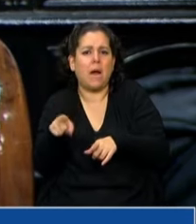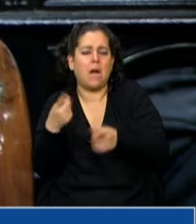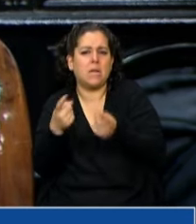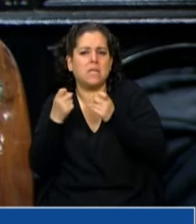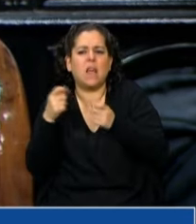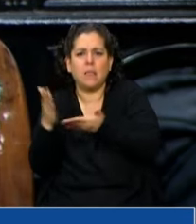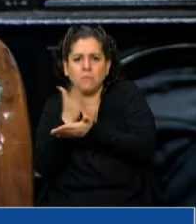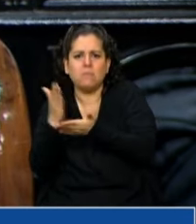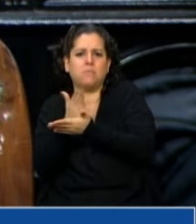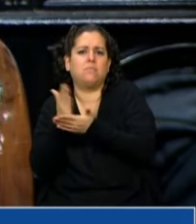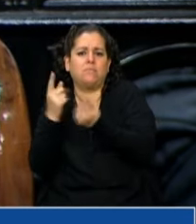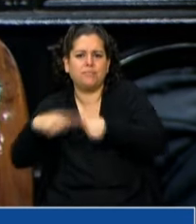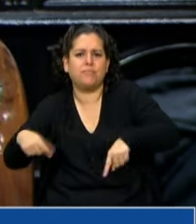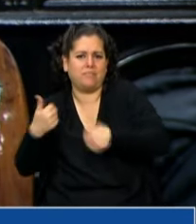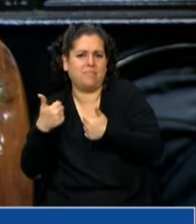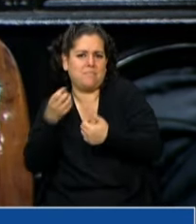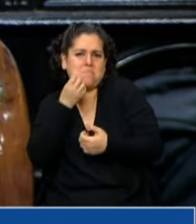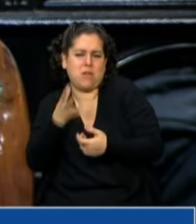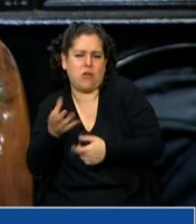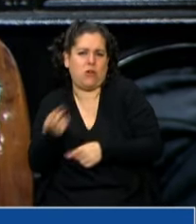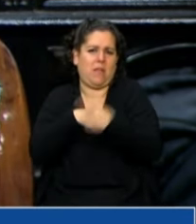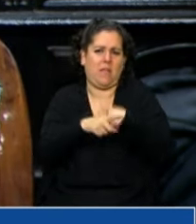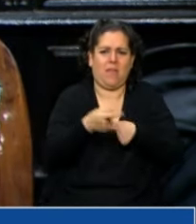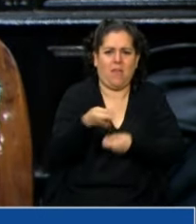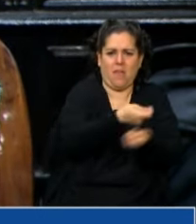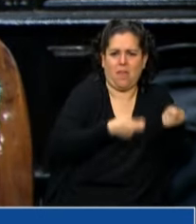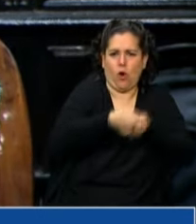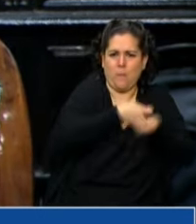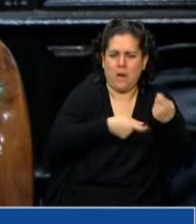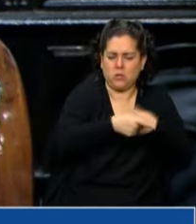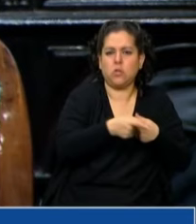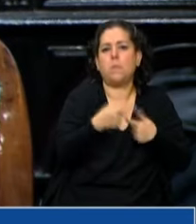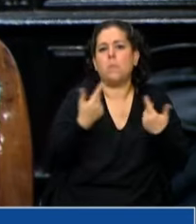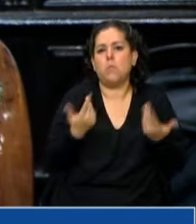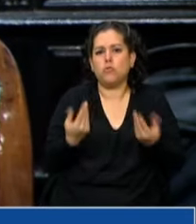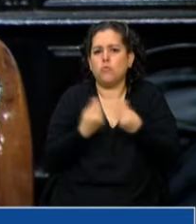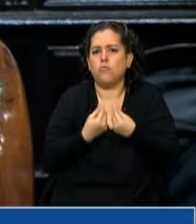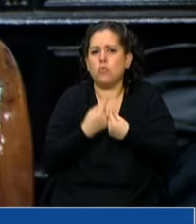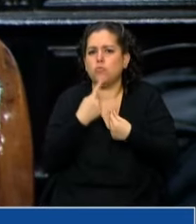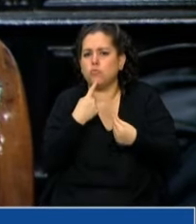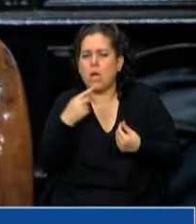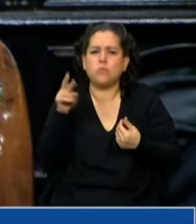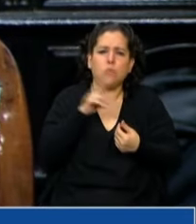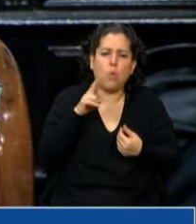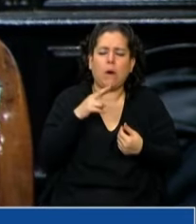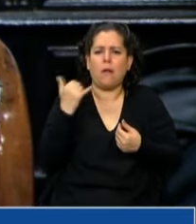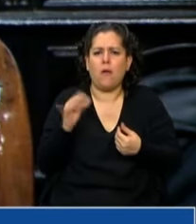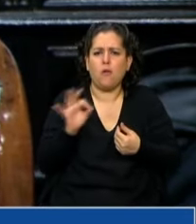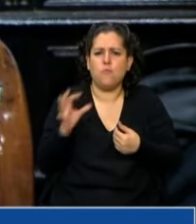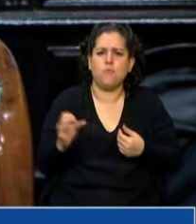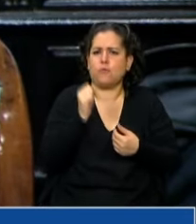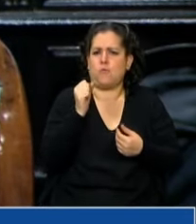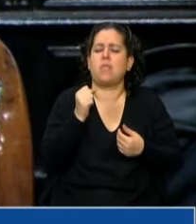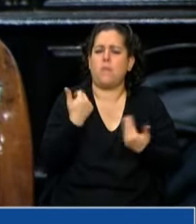generar industrialización en origen. Así que muchos de los chicos y las chicas de la región van a tener la gran oportunidad